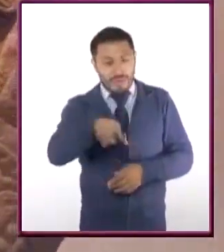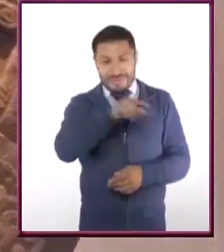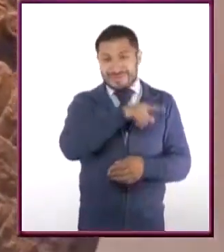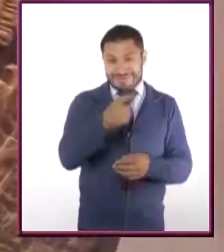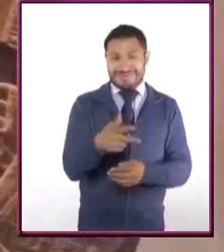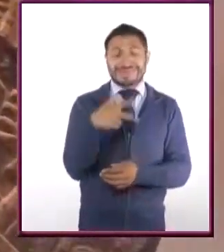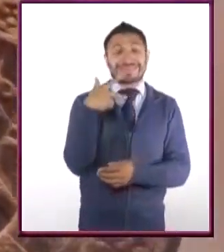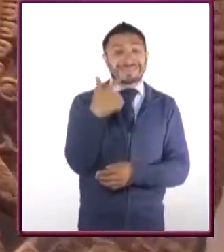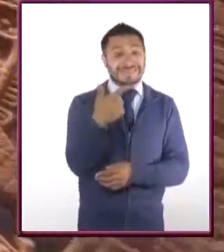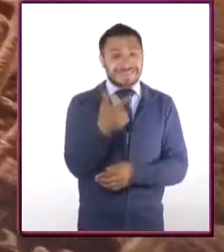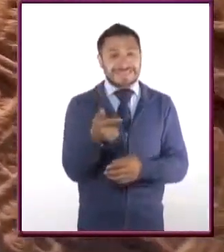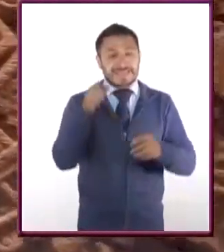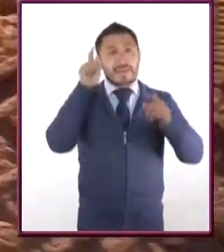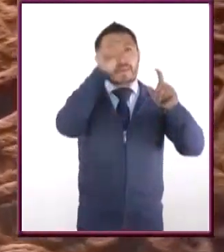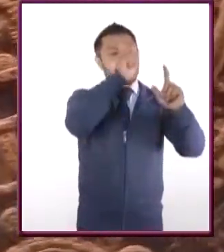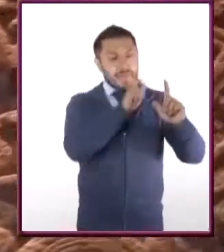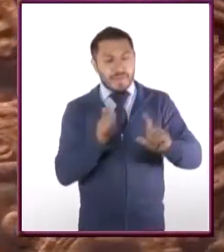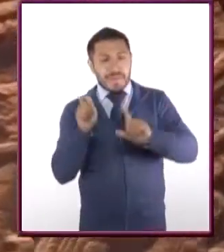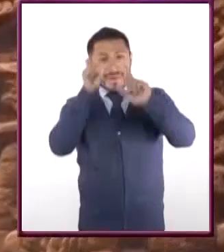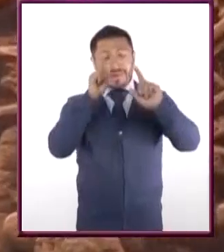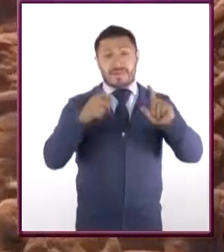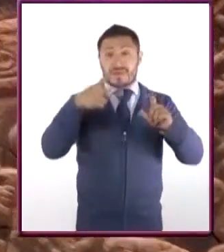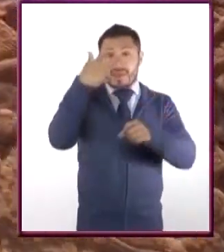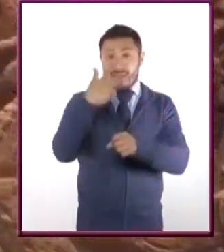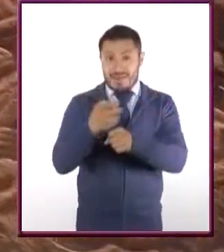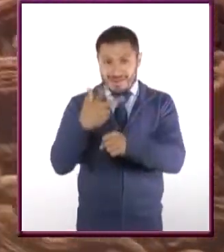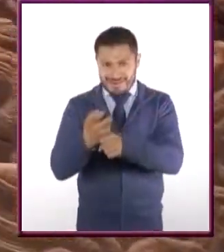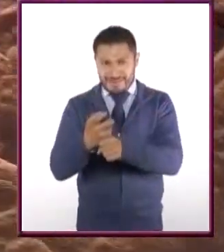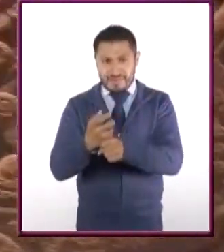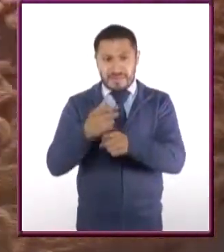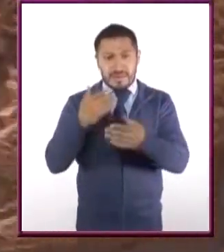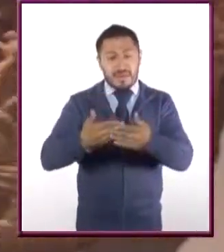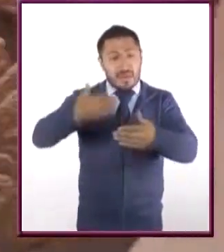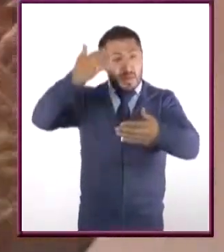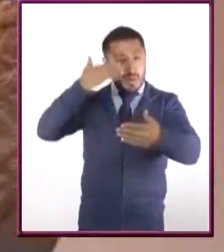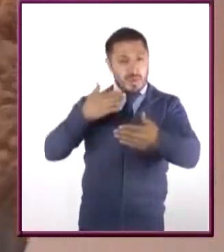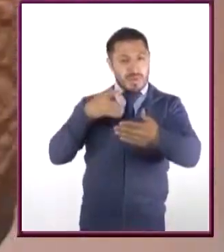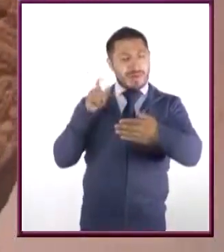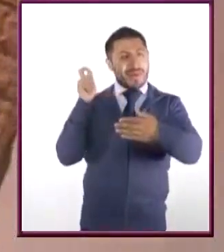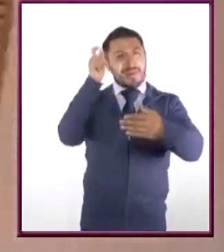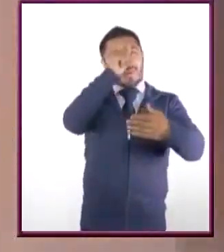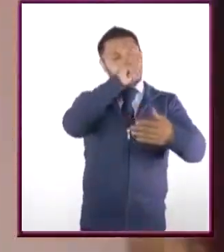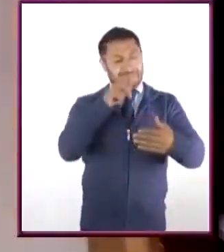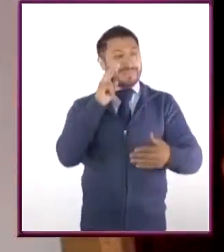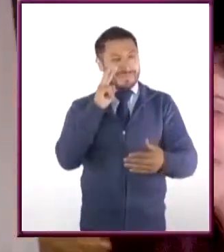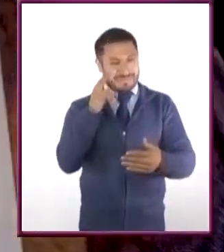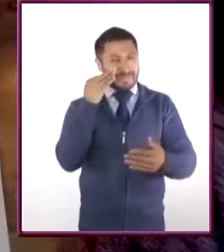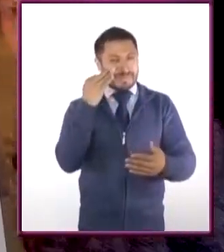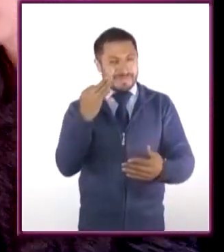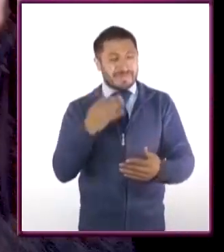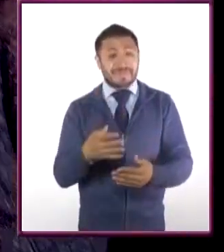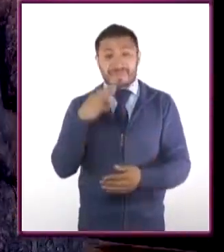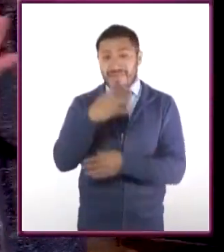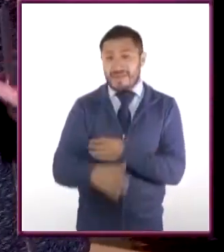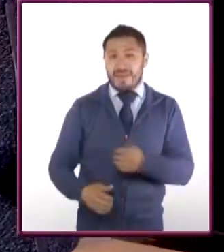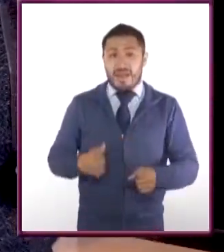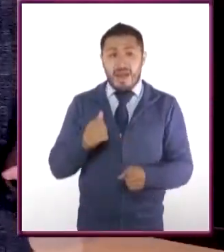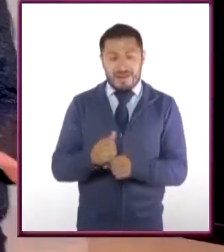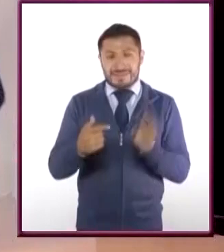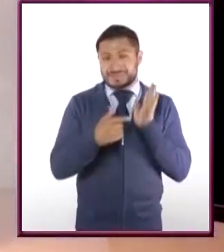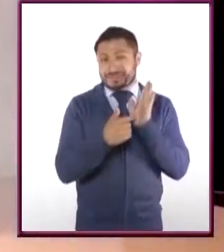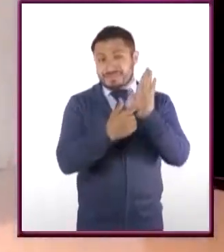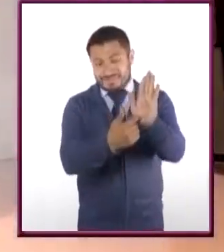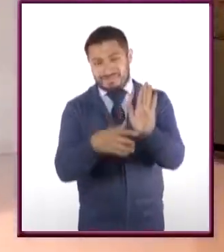ellos labrados en la cara frontal y el octavo en el canto de la escultura, como pueden ver. El año, según el